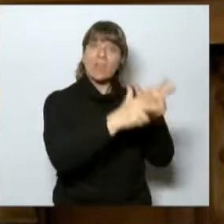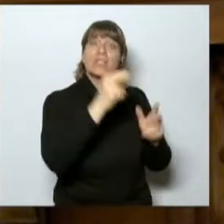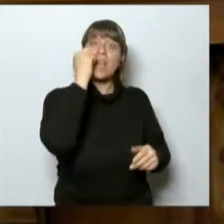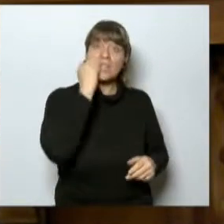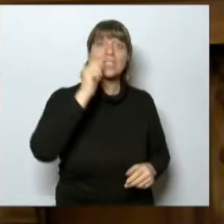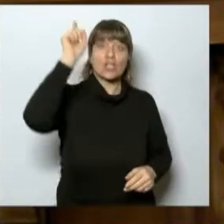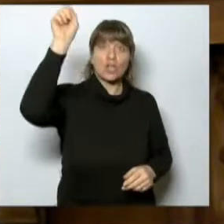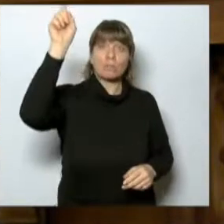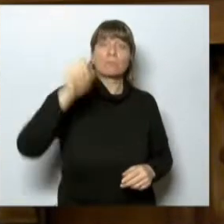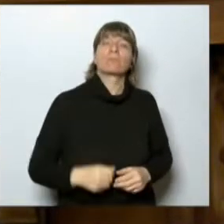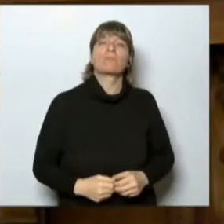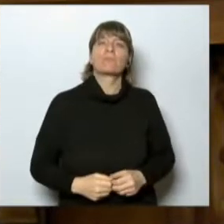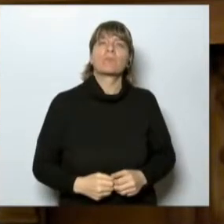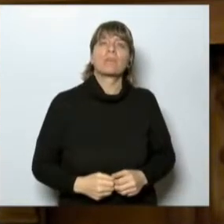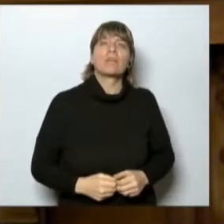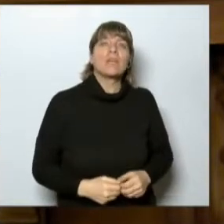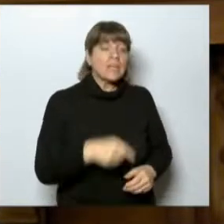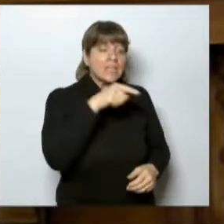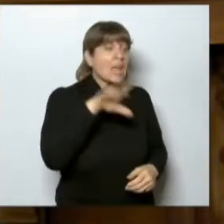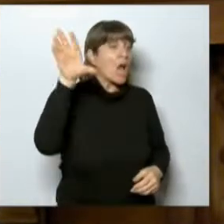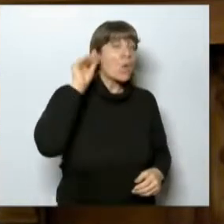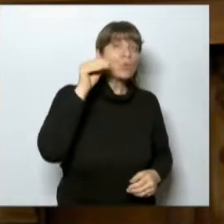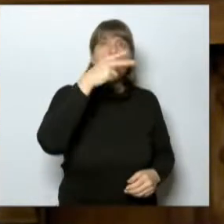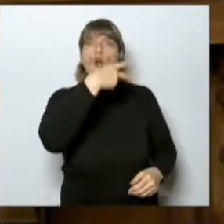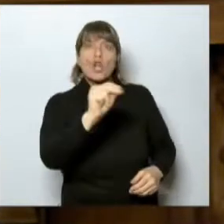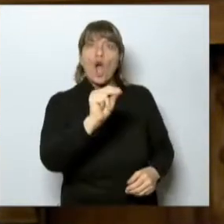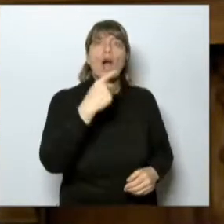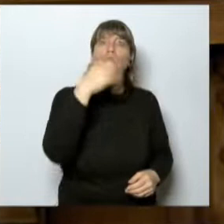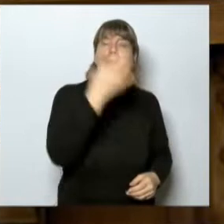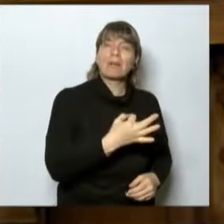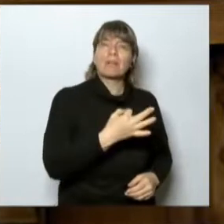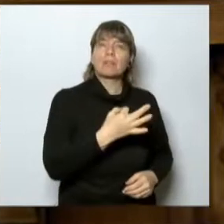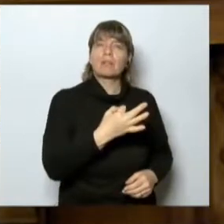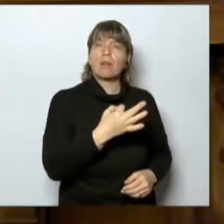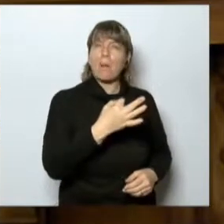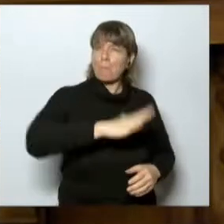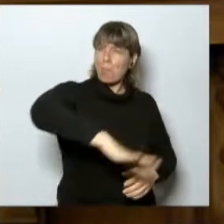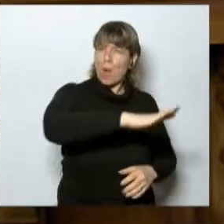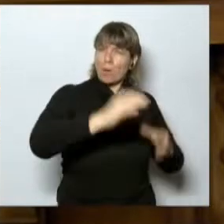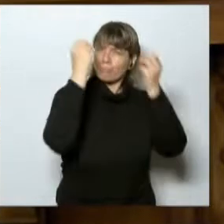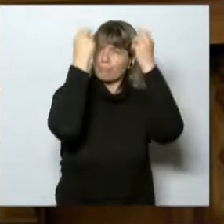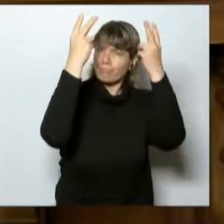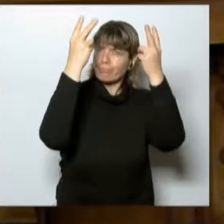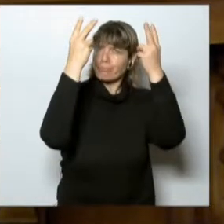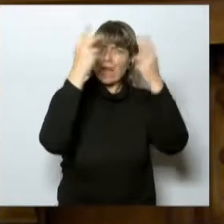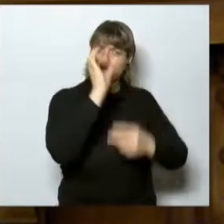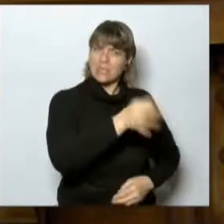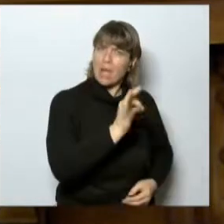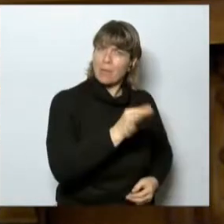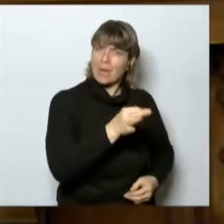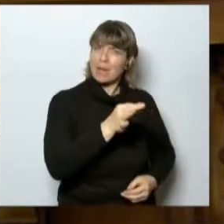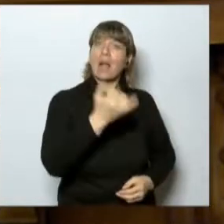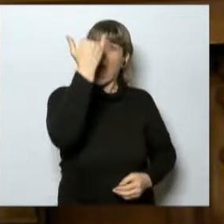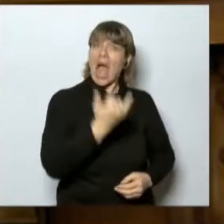Señor. Y sea que escuchen o se nieguen a hacerlo, porque son un pueblo rebelde, sabrán que hay